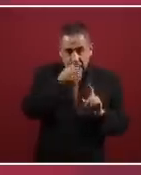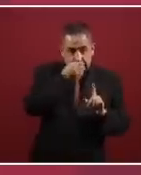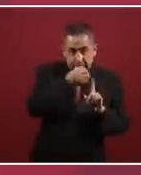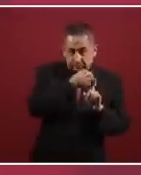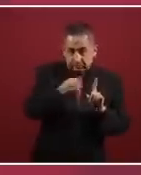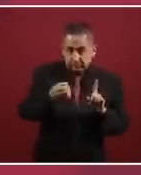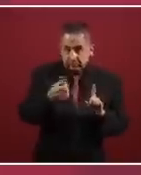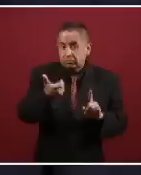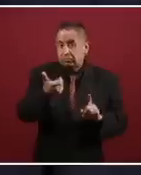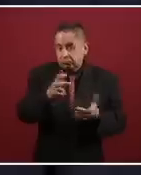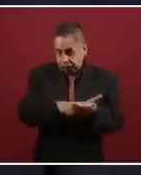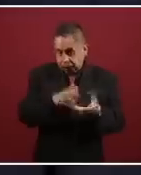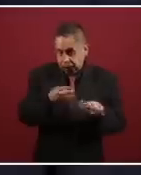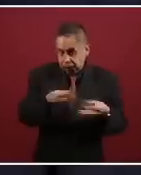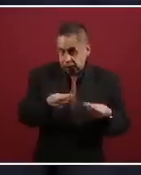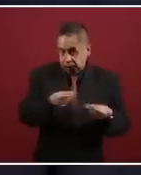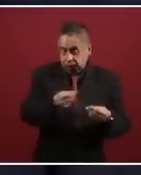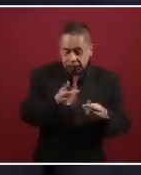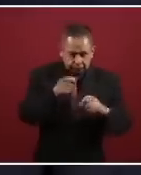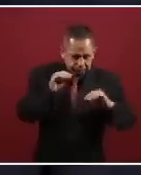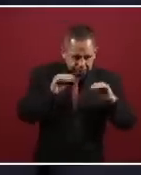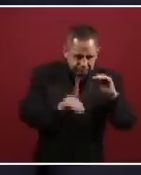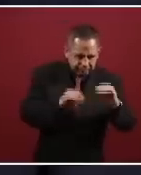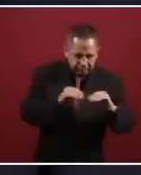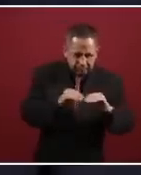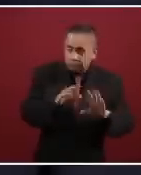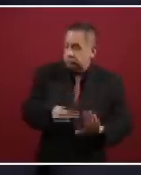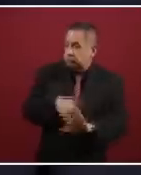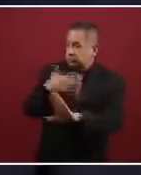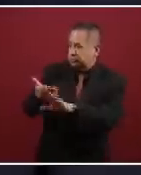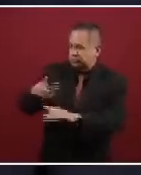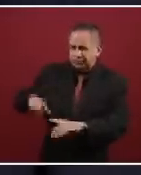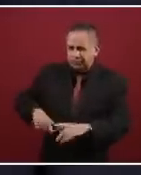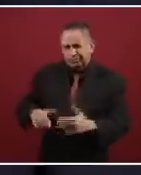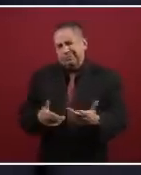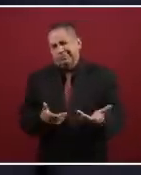que cuestan muchísimo, en contra del gobierno.